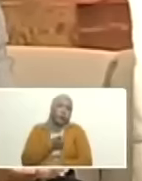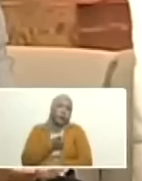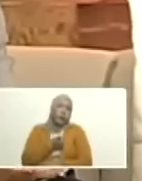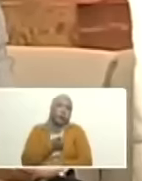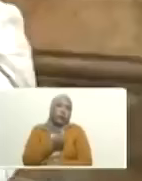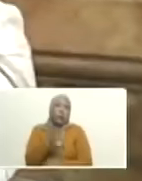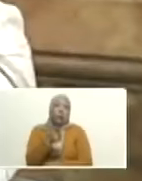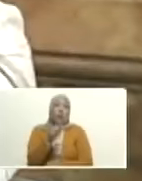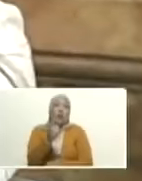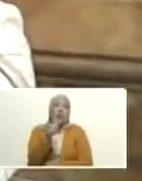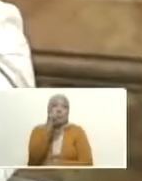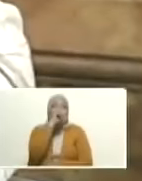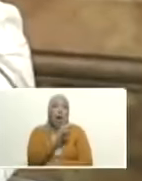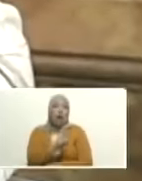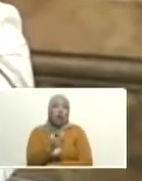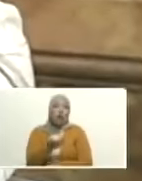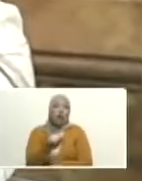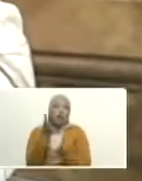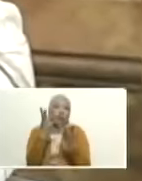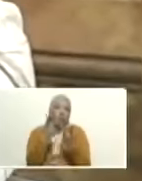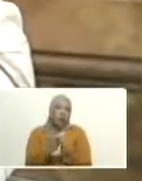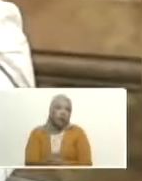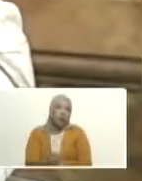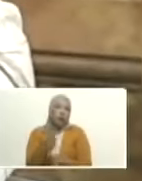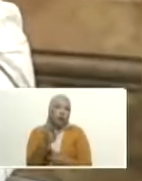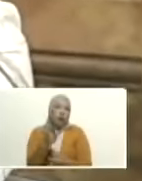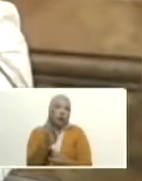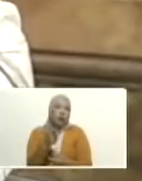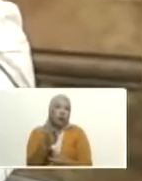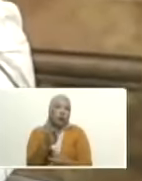10 años. ¿Cuántos años tenías,